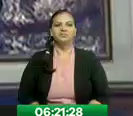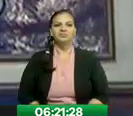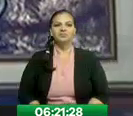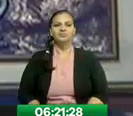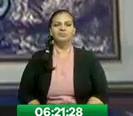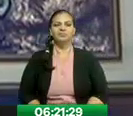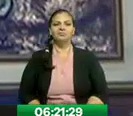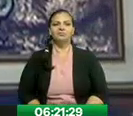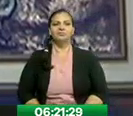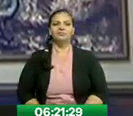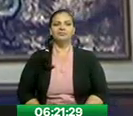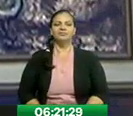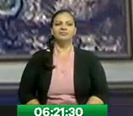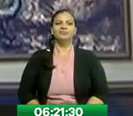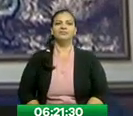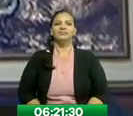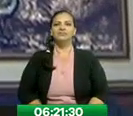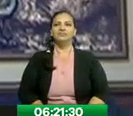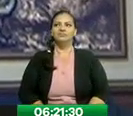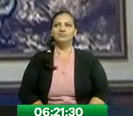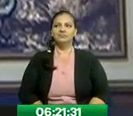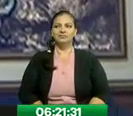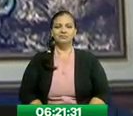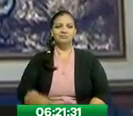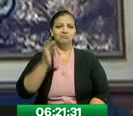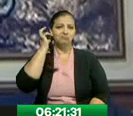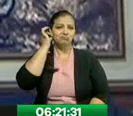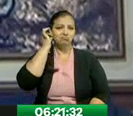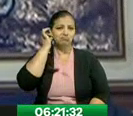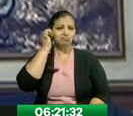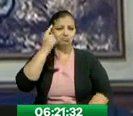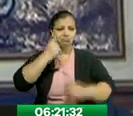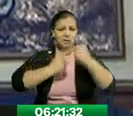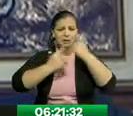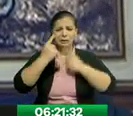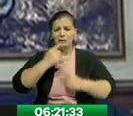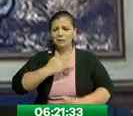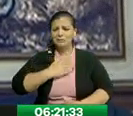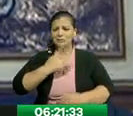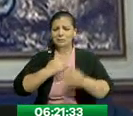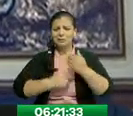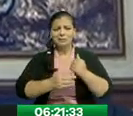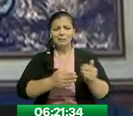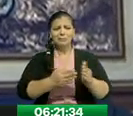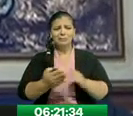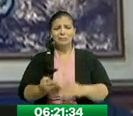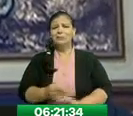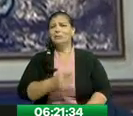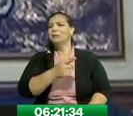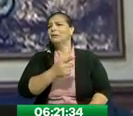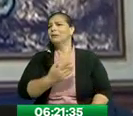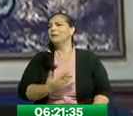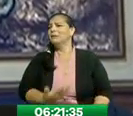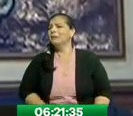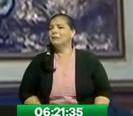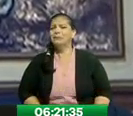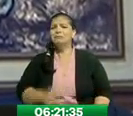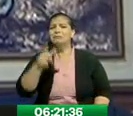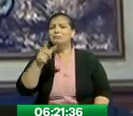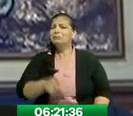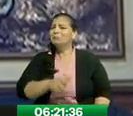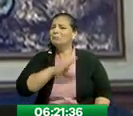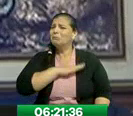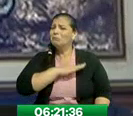Que yo con mis ojos cerrados, yo lo cerré sin saber que estaba cerrándolo. Con una persona tan mala que lo que debe